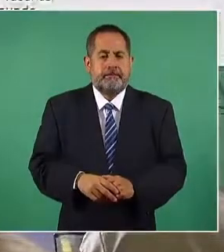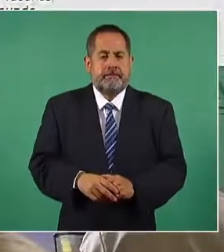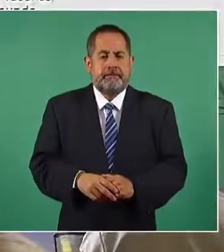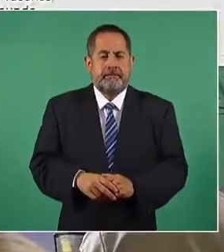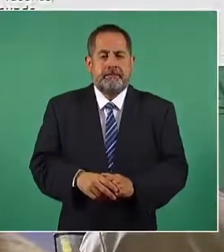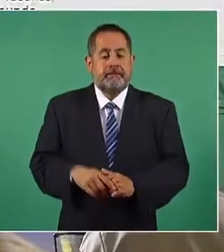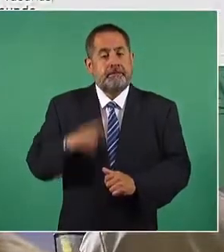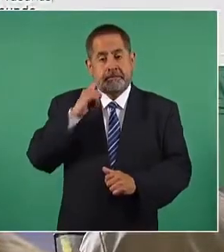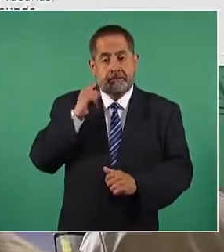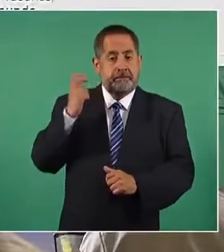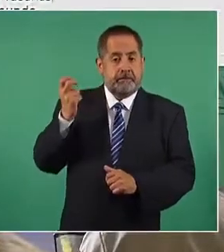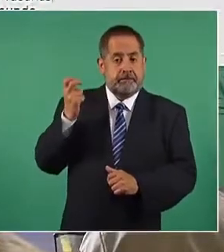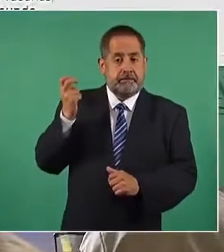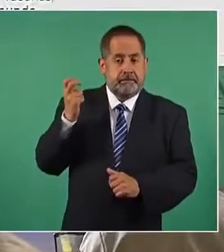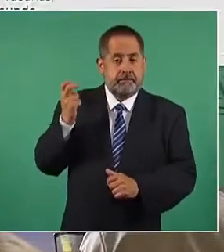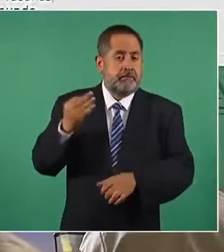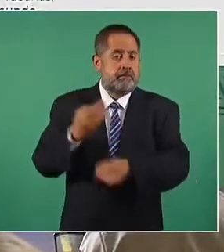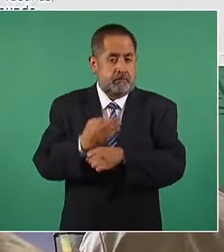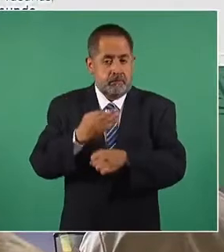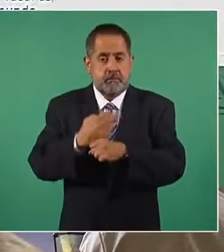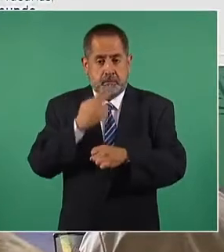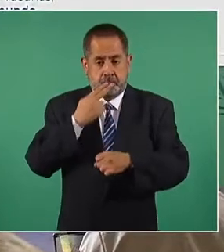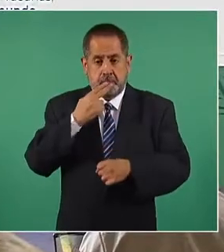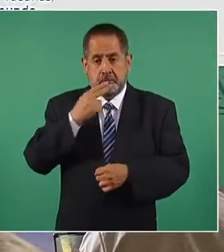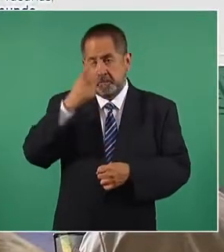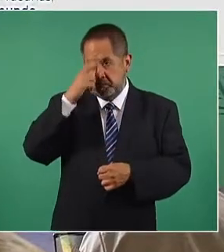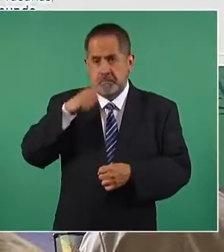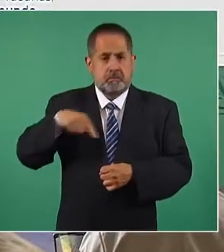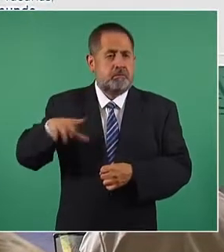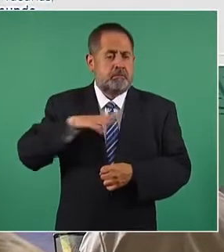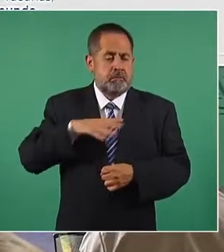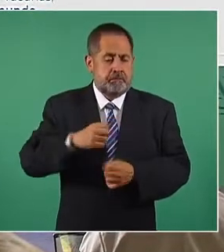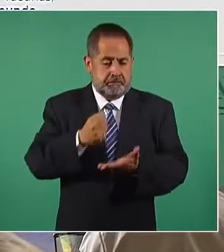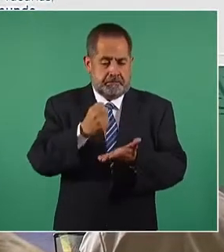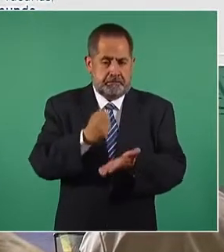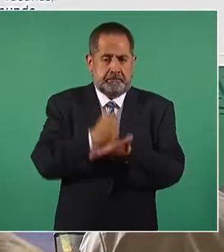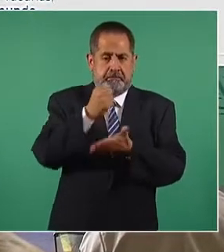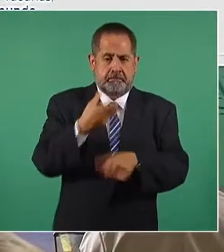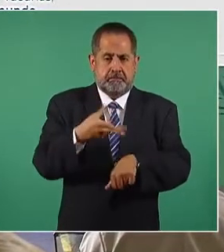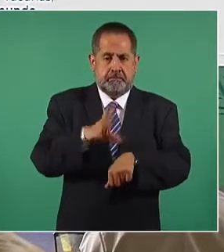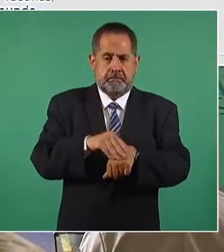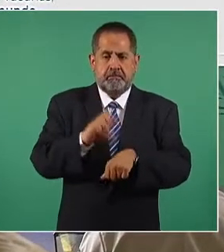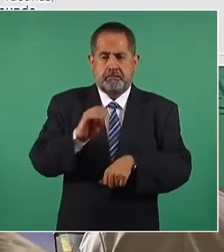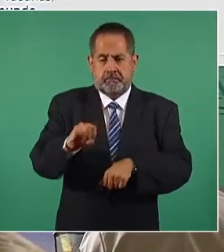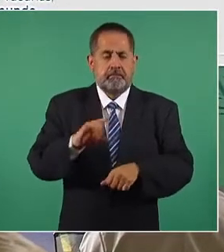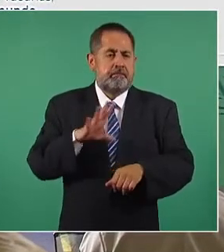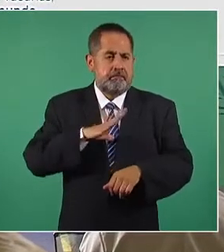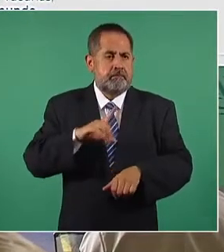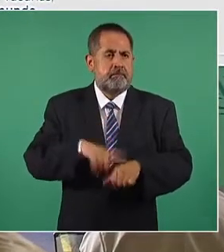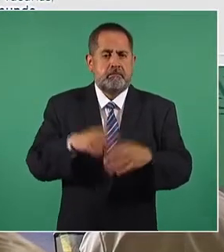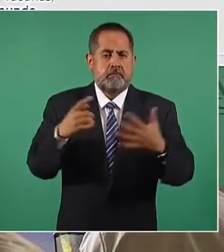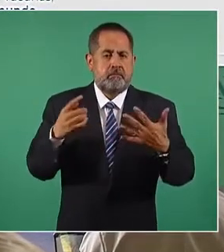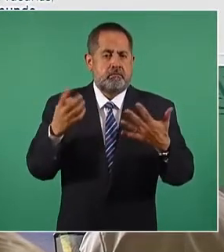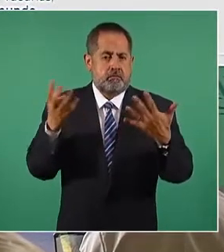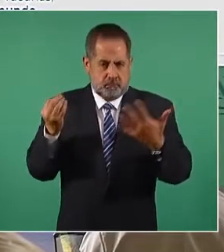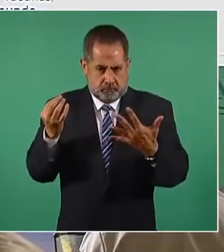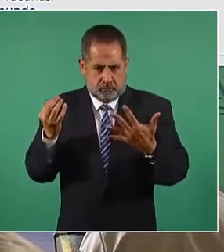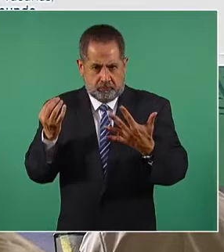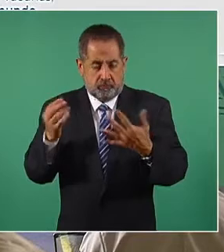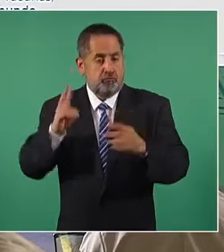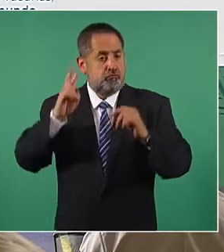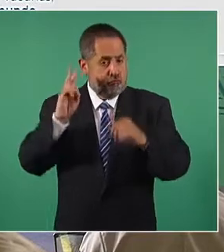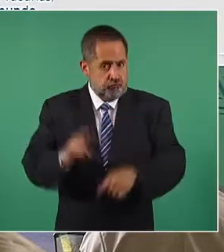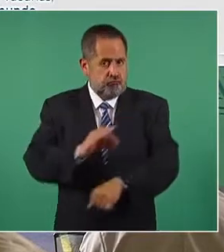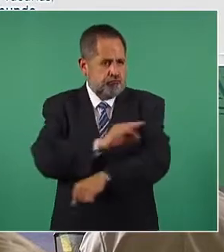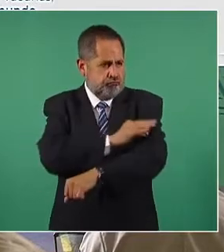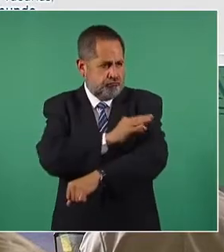Estas son las vacunas que estamos utilizando en México. Aprobadas hay 9, aplicándose hay 7, con la adición